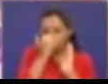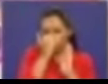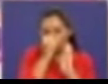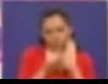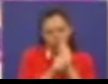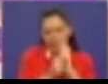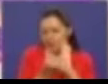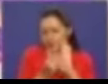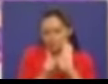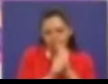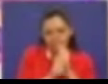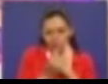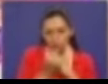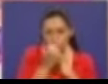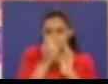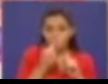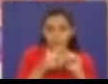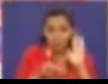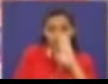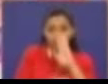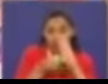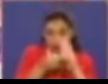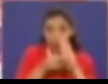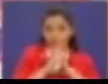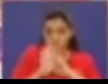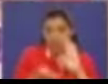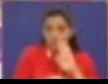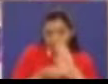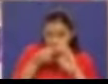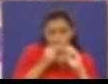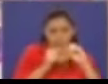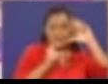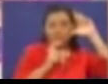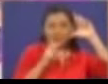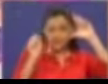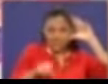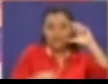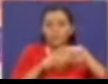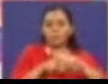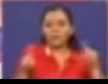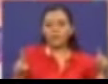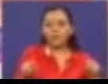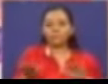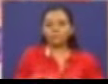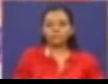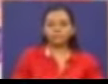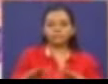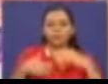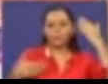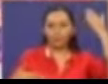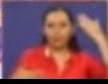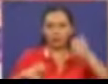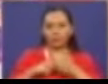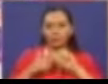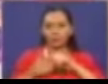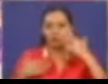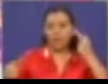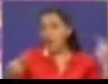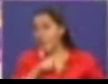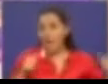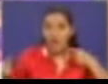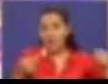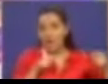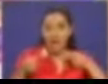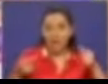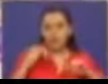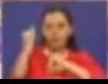¿Y por qué? No por los bajos precios del petróleo que se recuperaron este trimestre, sino por la inestabilidad política. Ojalá entiendan eso